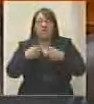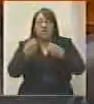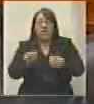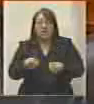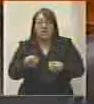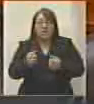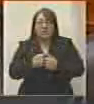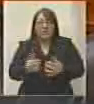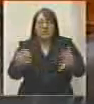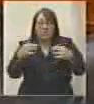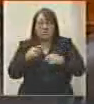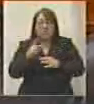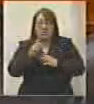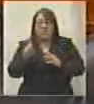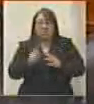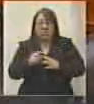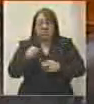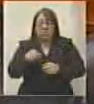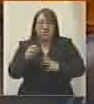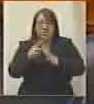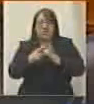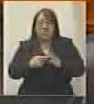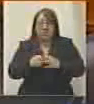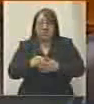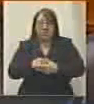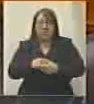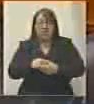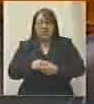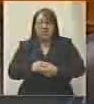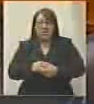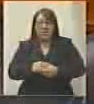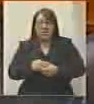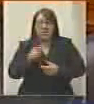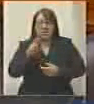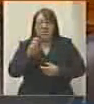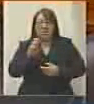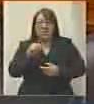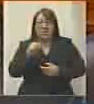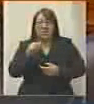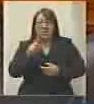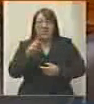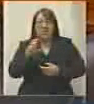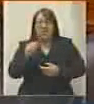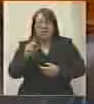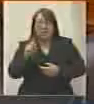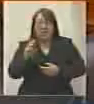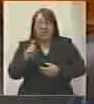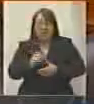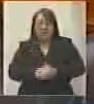prorroga con la presente disposición en el registro en el RENACADEP.